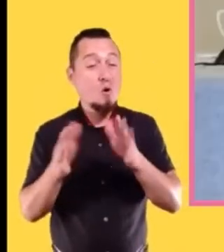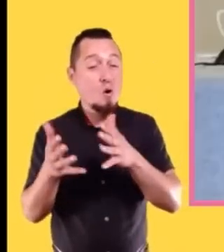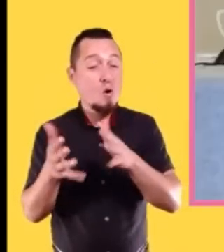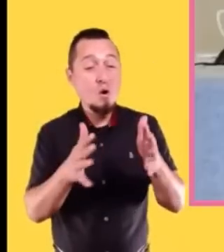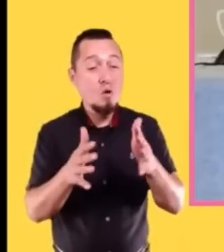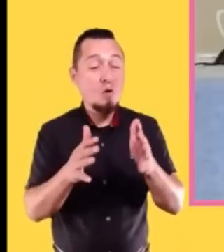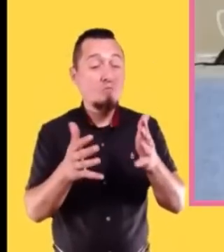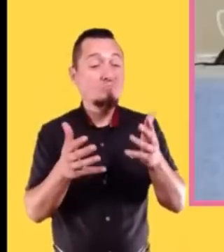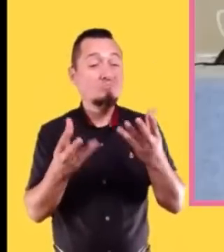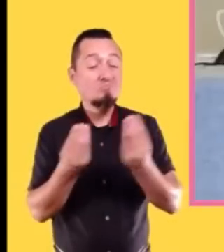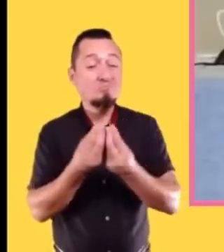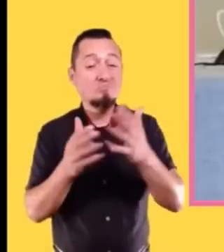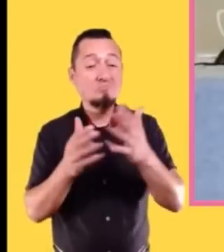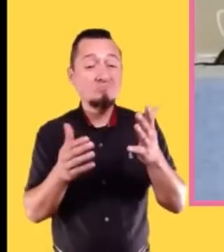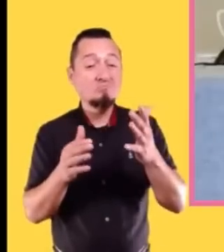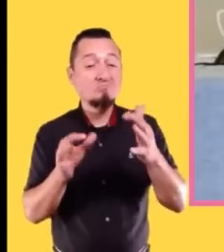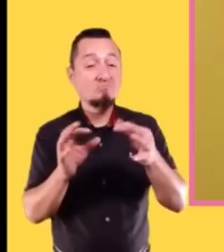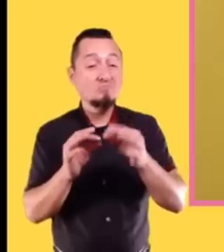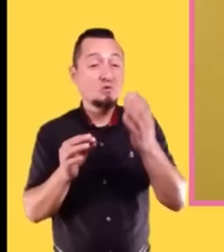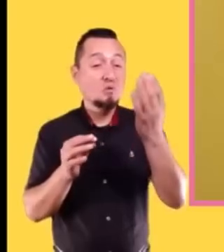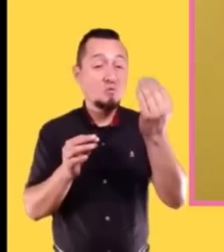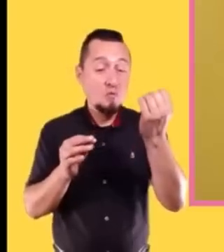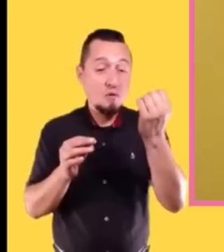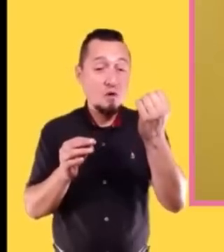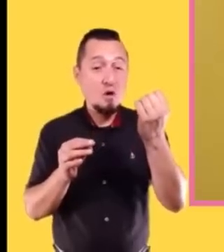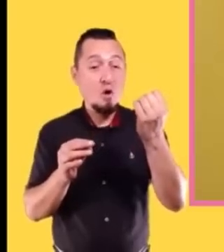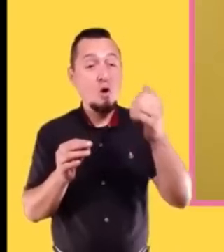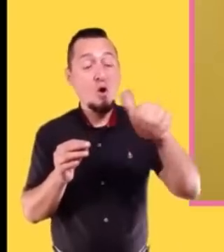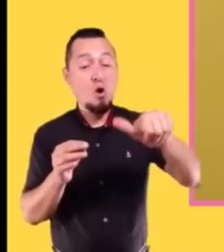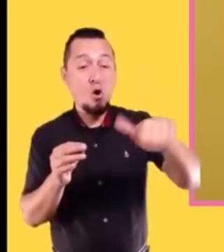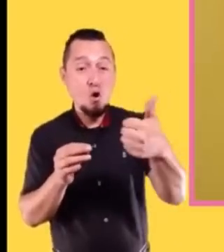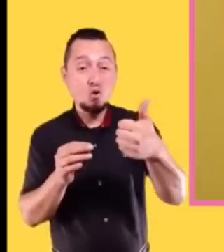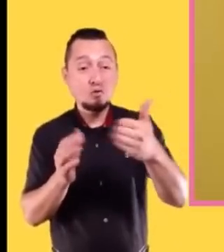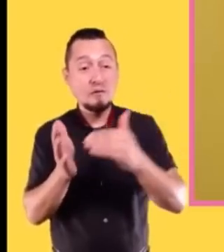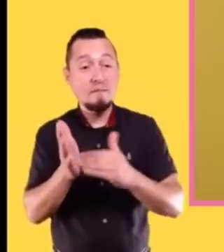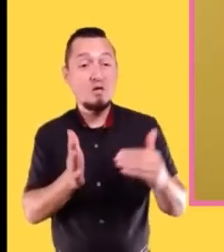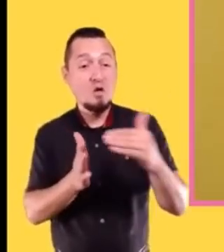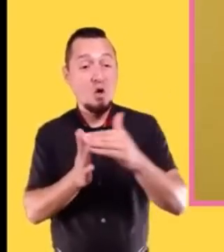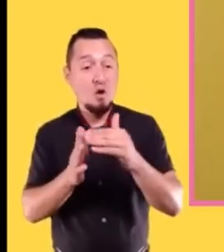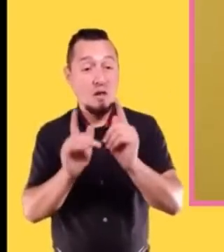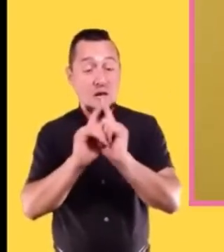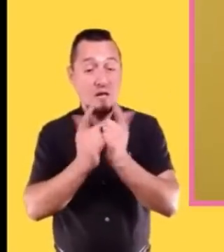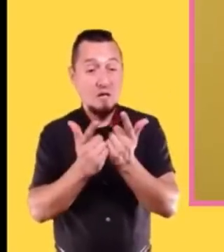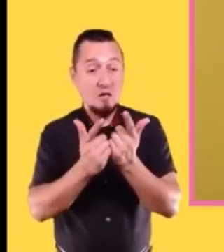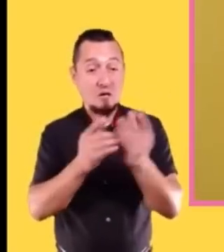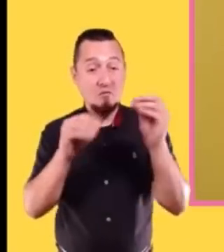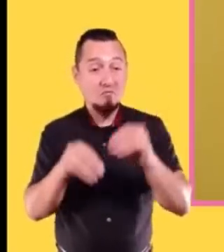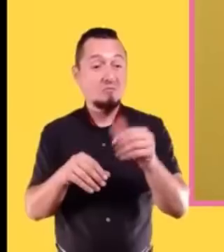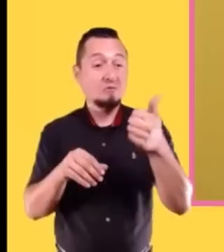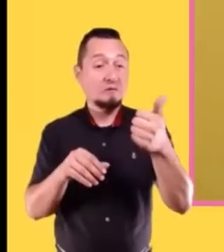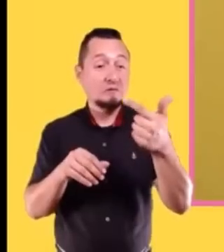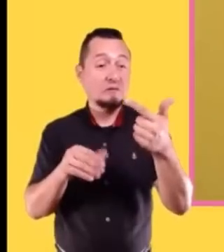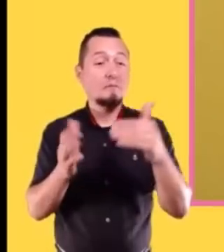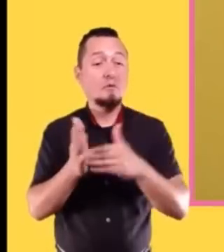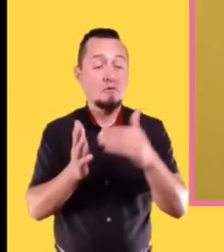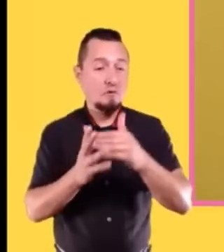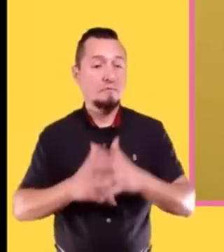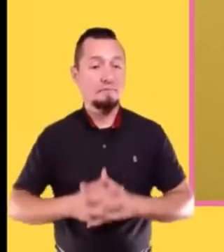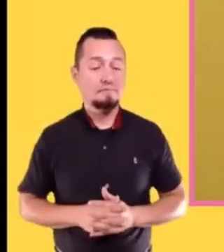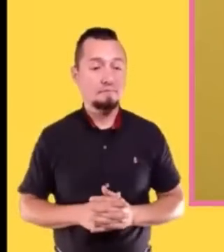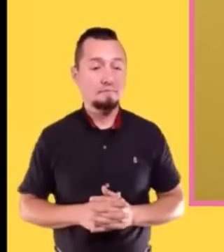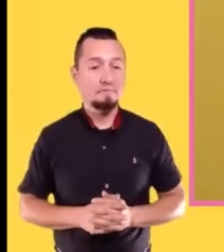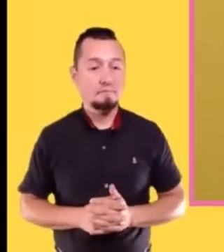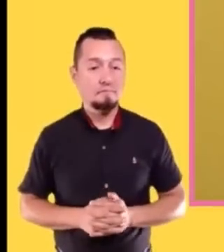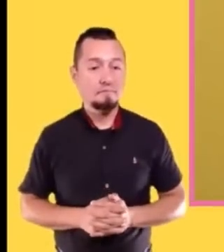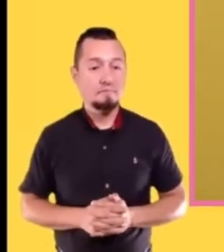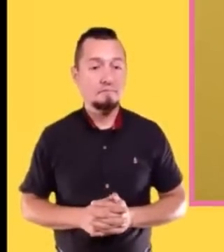de alrededor de entre 9 y 11 millones de libros, y han llegado alrededor de unos 6 o 7 millones. Gracias.